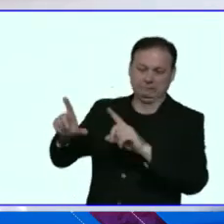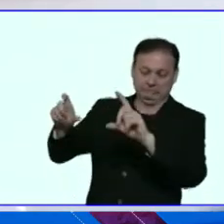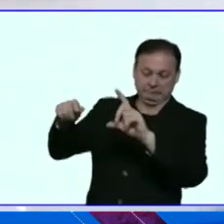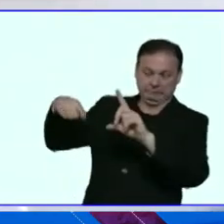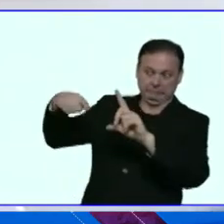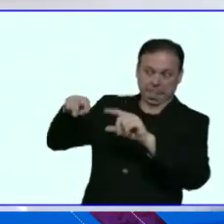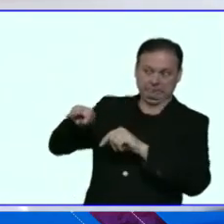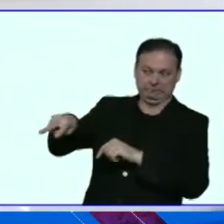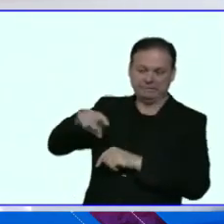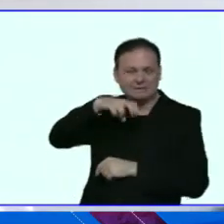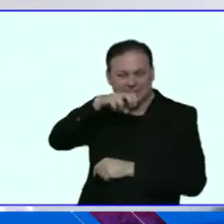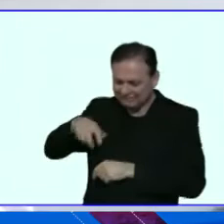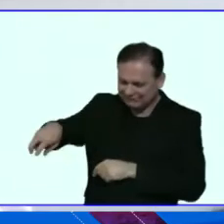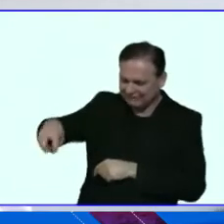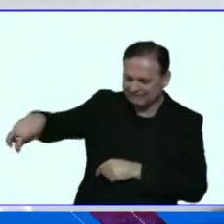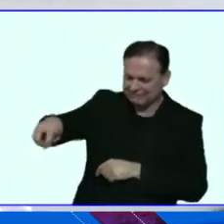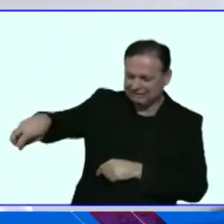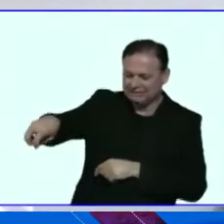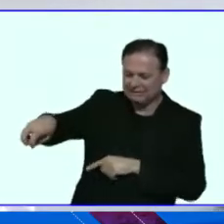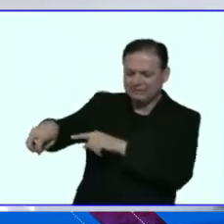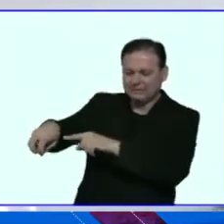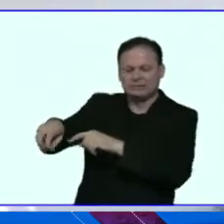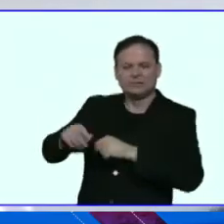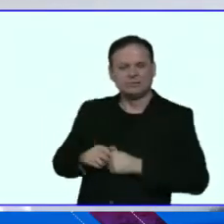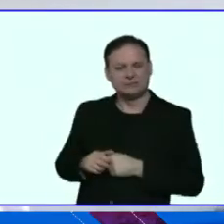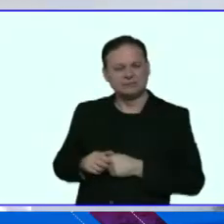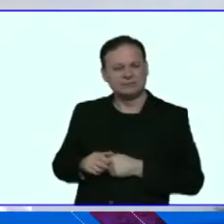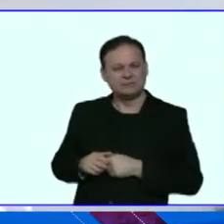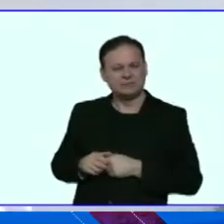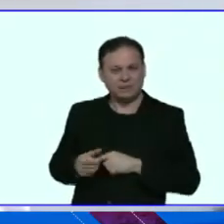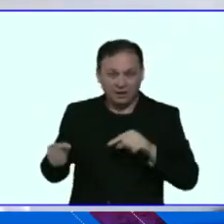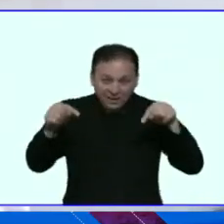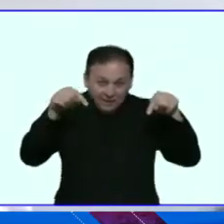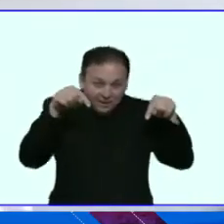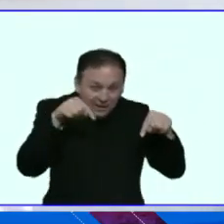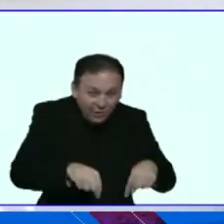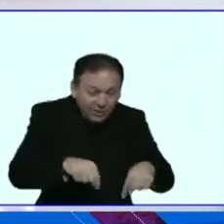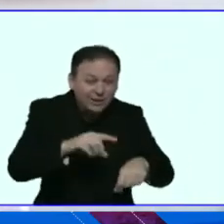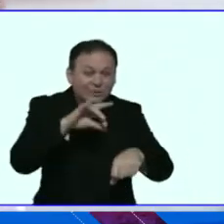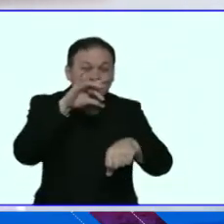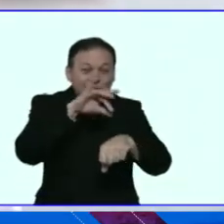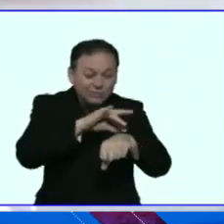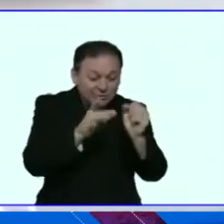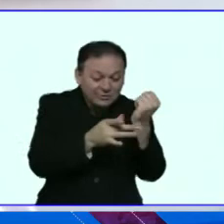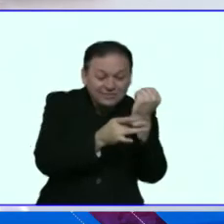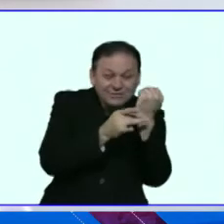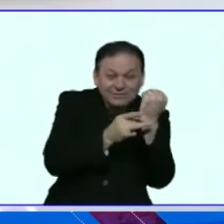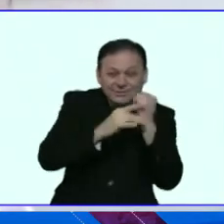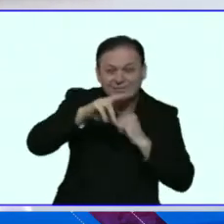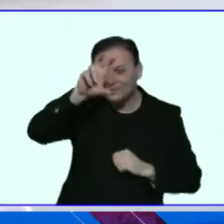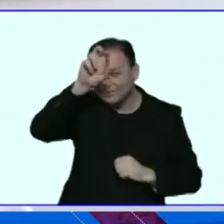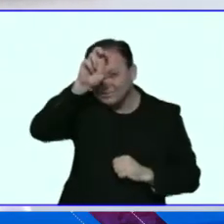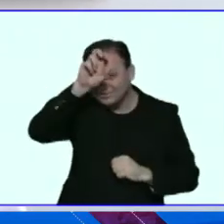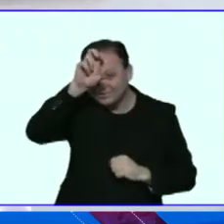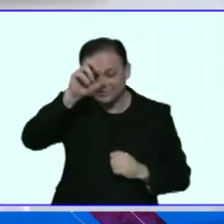población en juego. Pero este caso no genera la misma indignación, doctor. Es muy llamativo, porque aquí estamos hablando de un servicio público